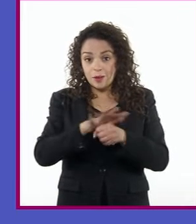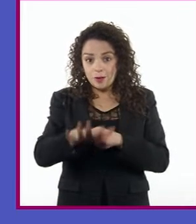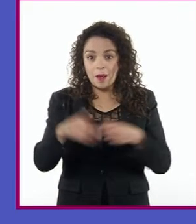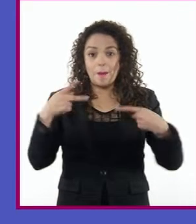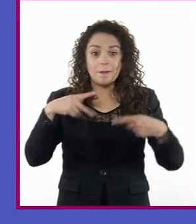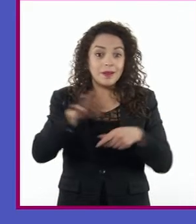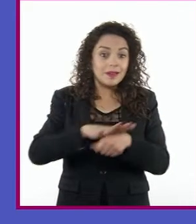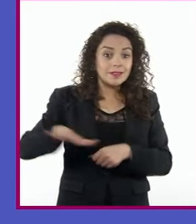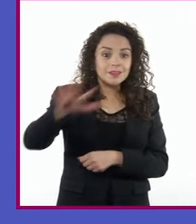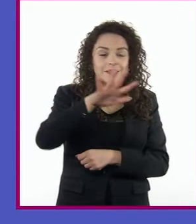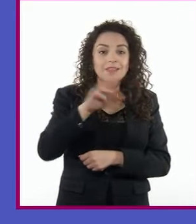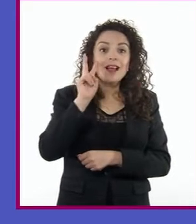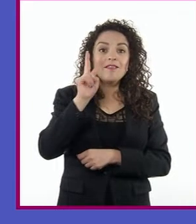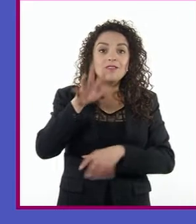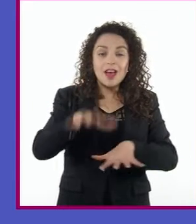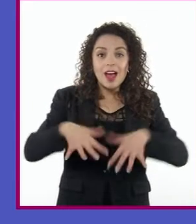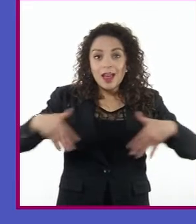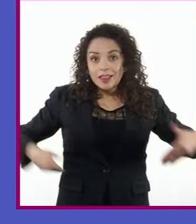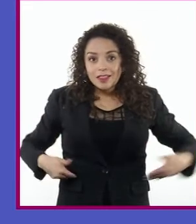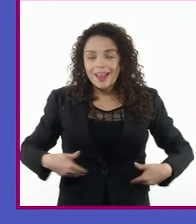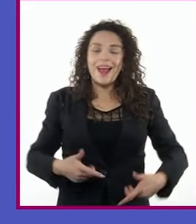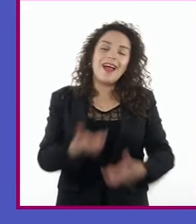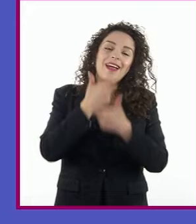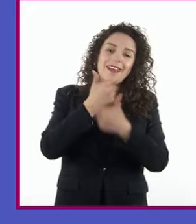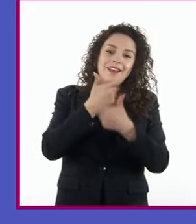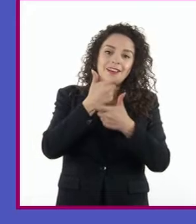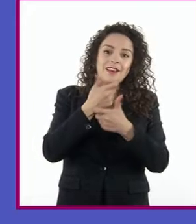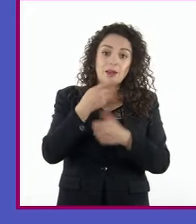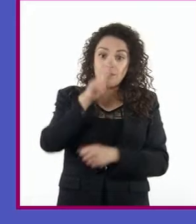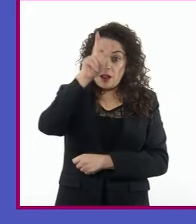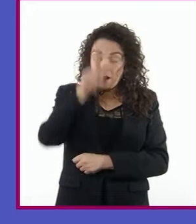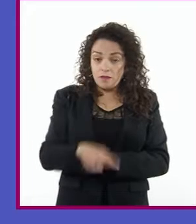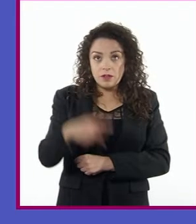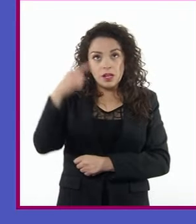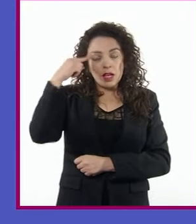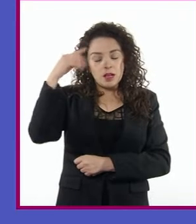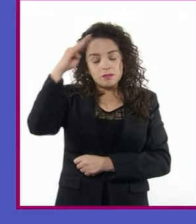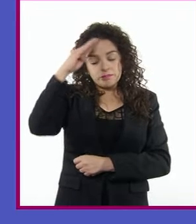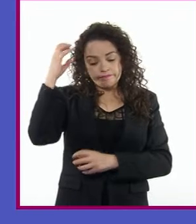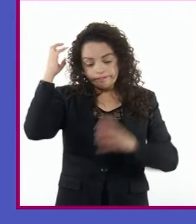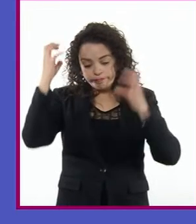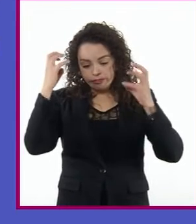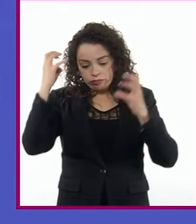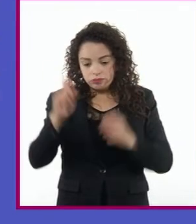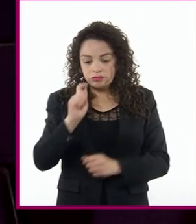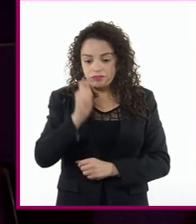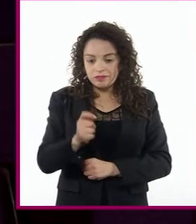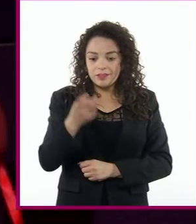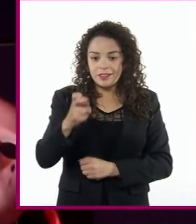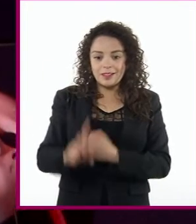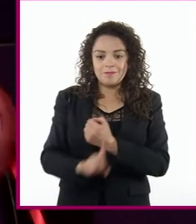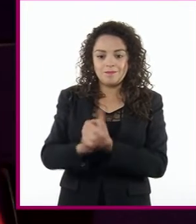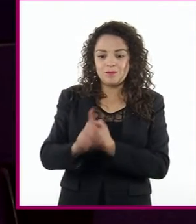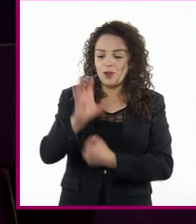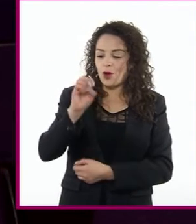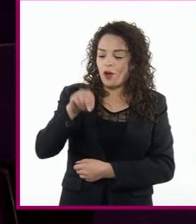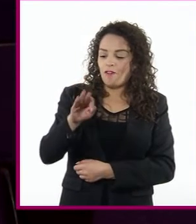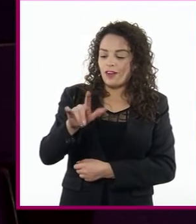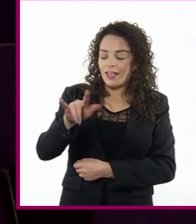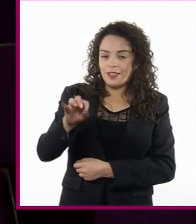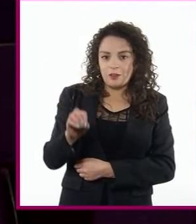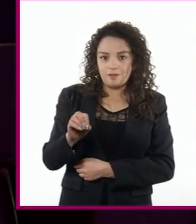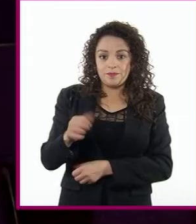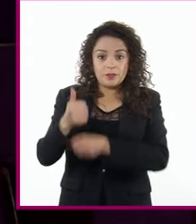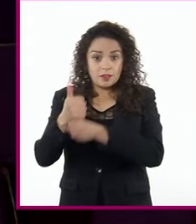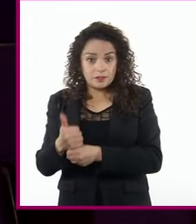los espectadores, en realidad les conduce a la reflexión sobre el conflicto que se plantea. Comedia y tragedia